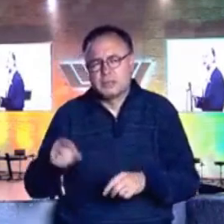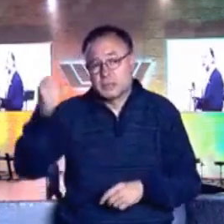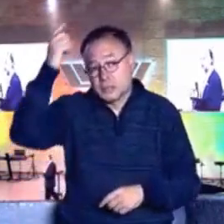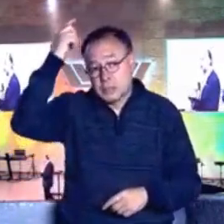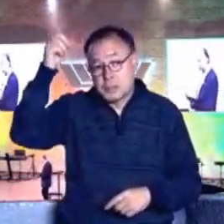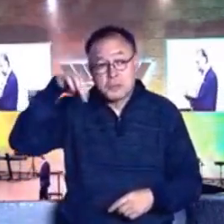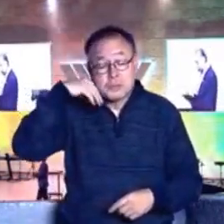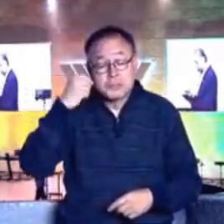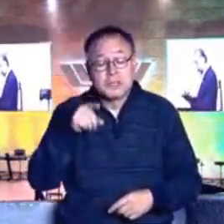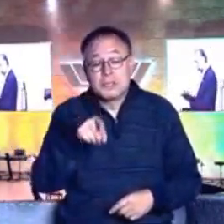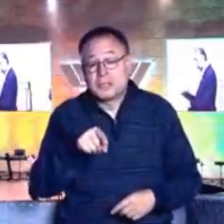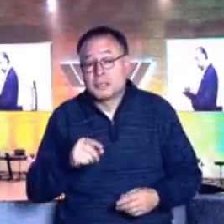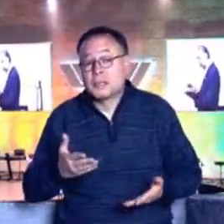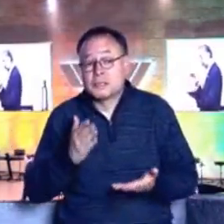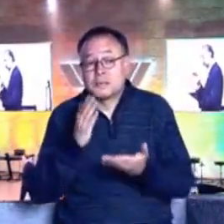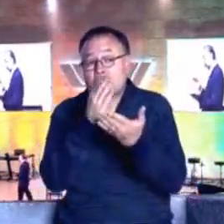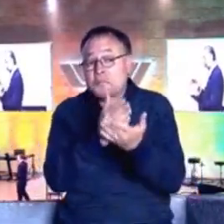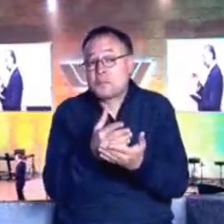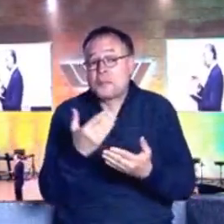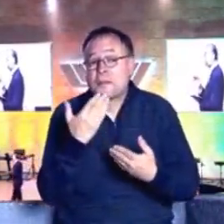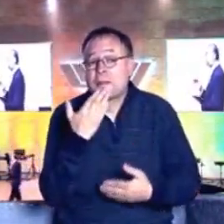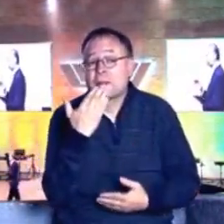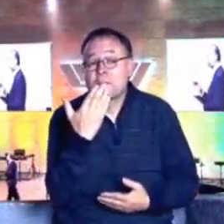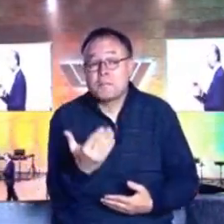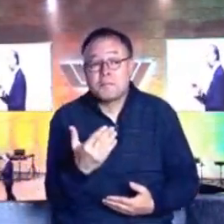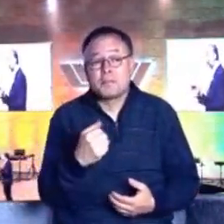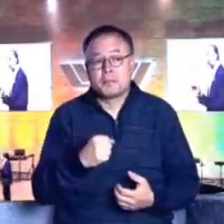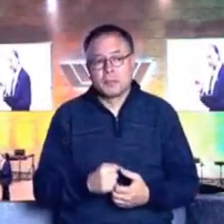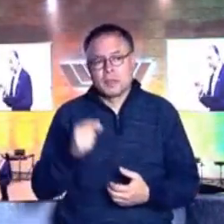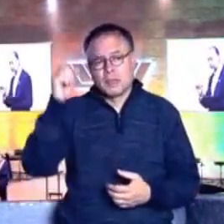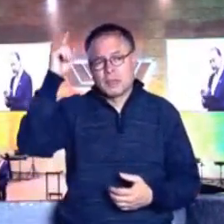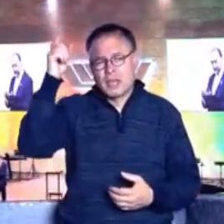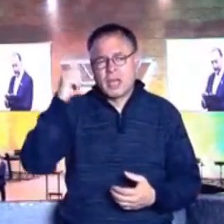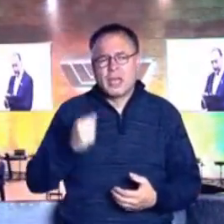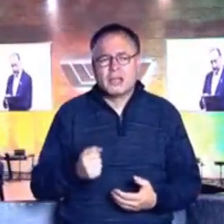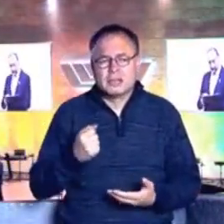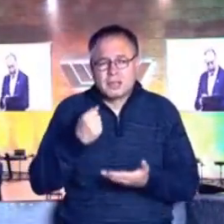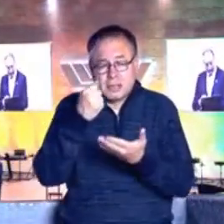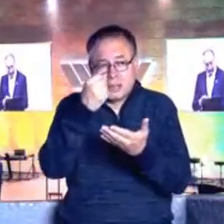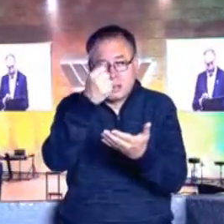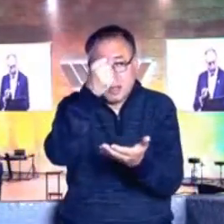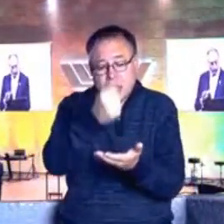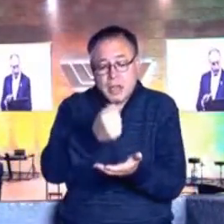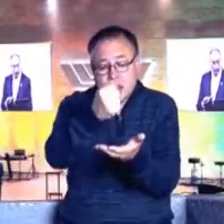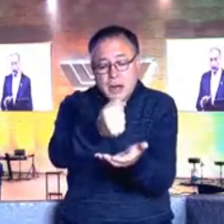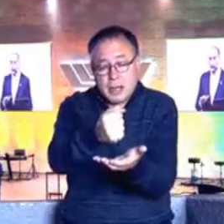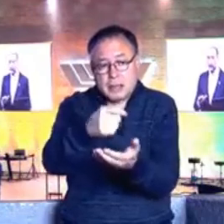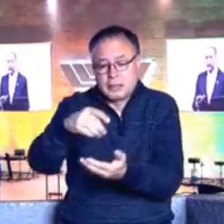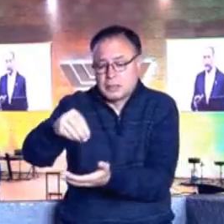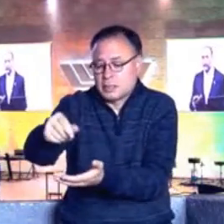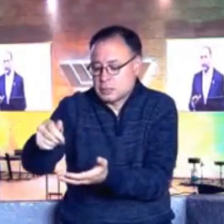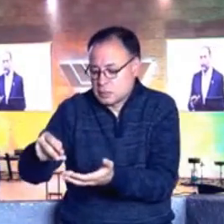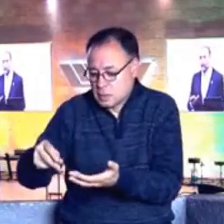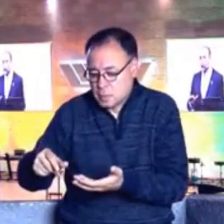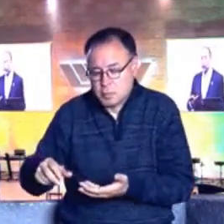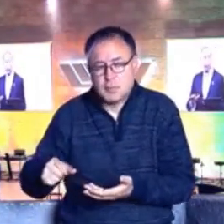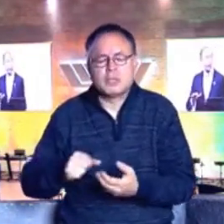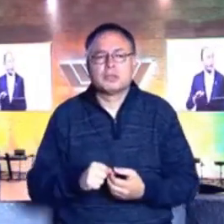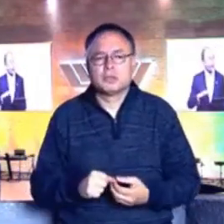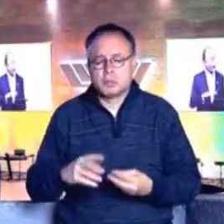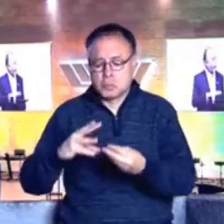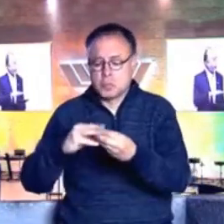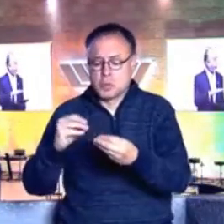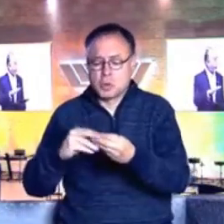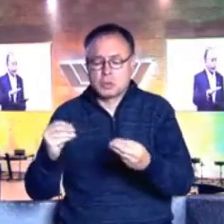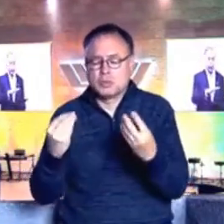vaya bien por eso él dice que él proveerá la semilla para que dé fruto tú tú como